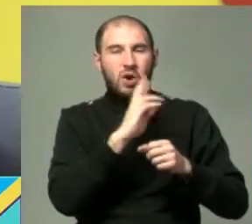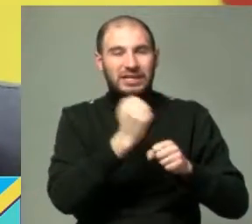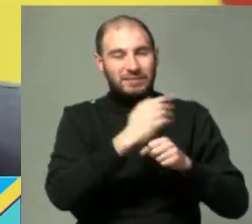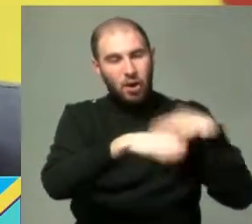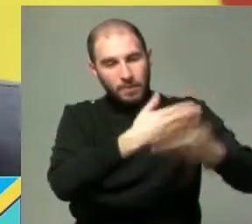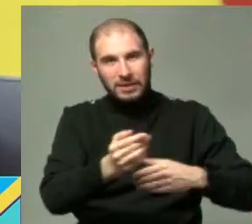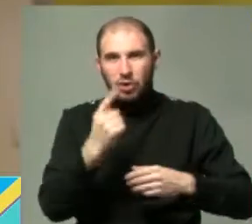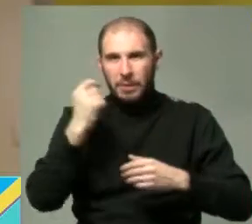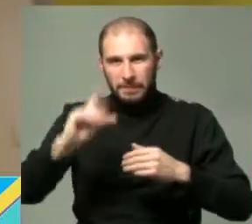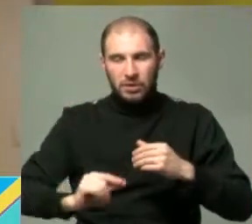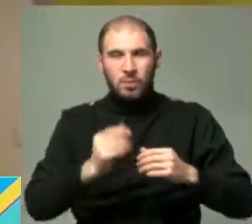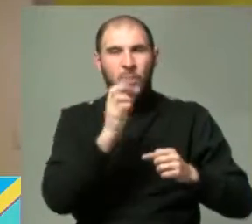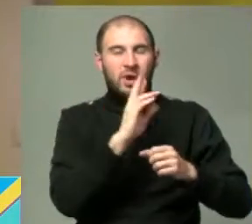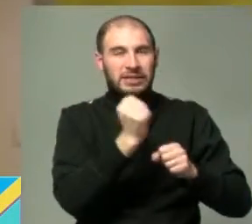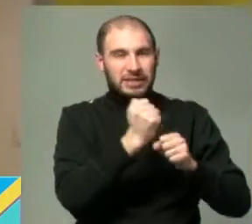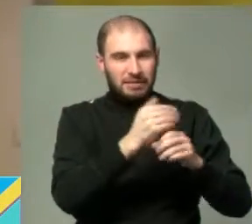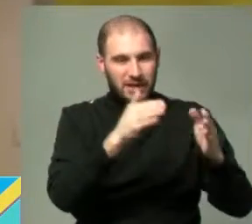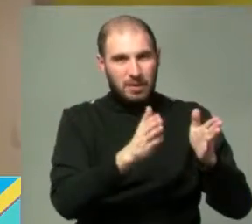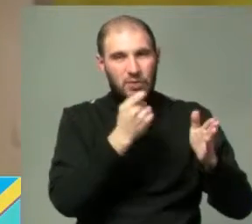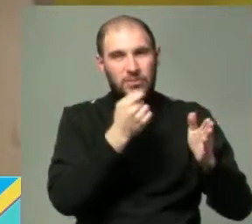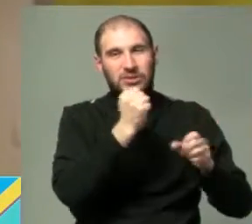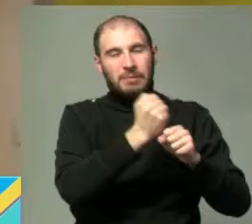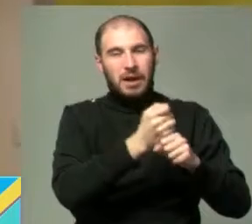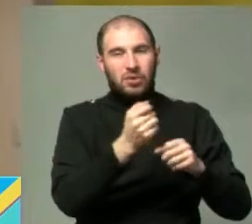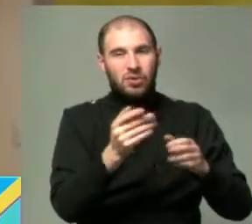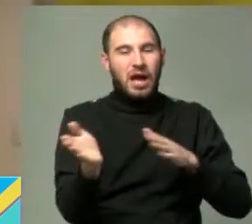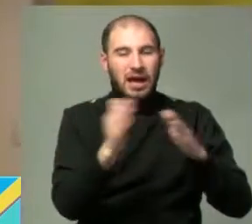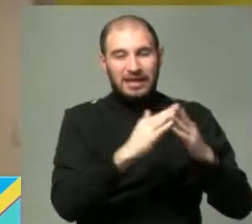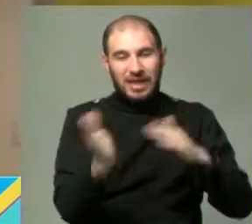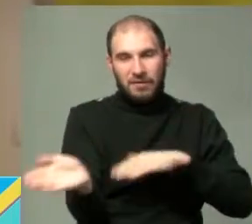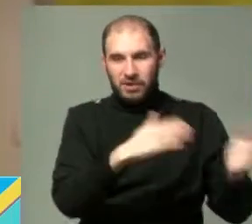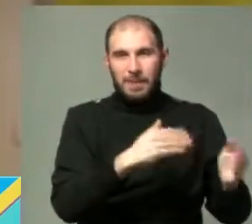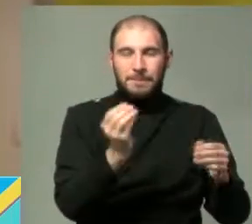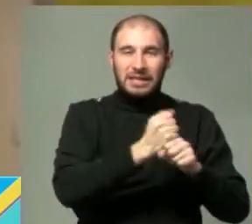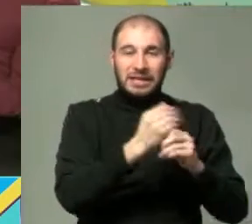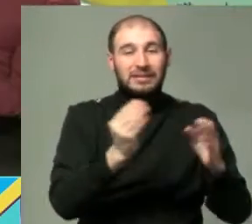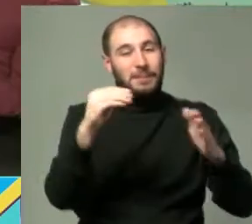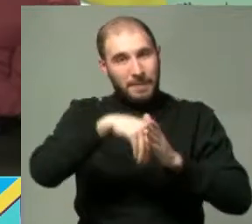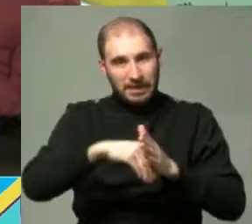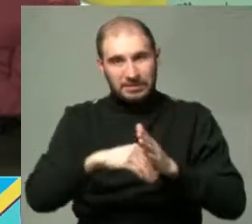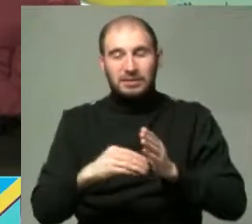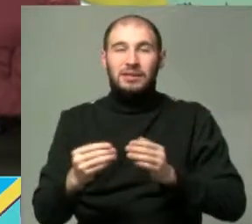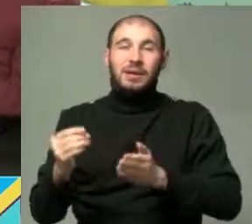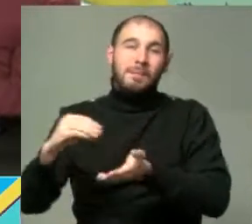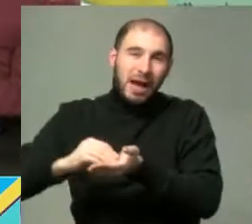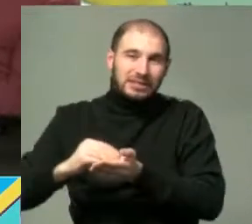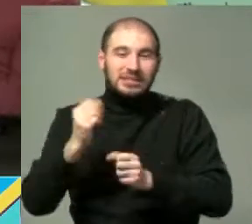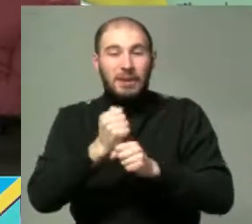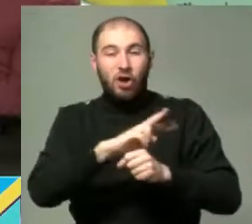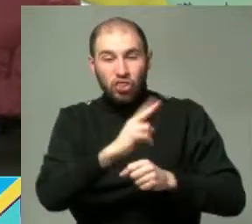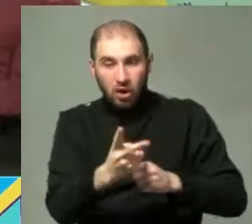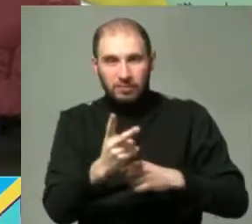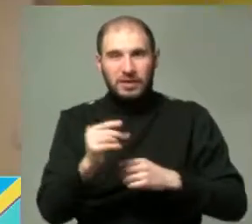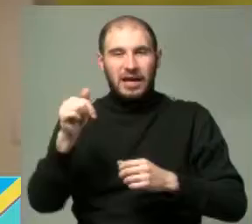tipos. Las mujeres laburan no solo cuando tienen un empleo fuera del hogar, sino que además laburan al hogar y además de tener esa doble jornada, tienen